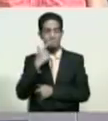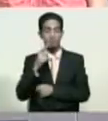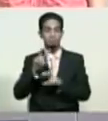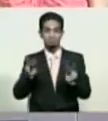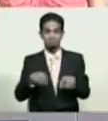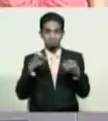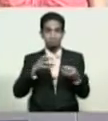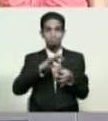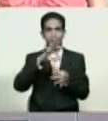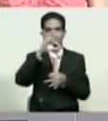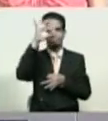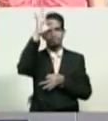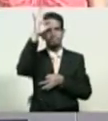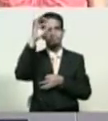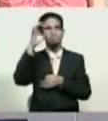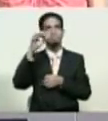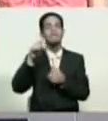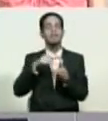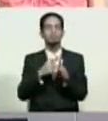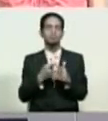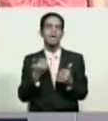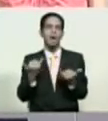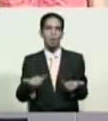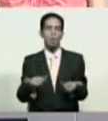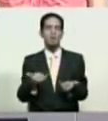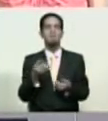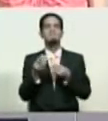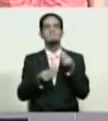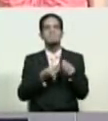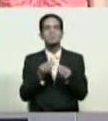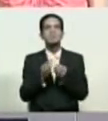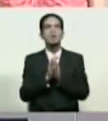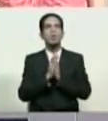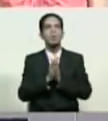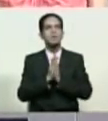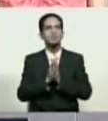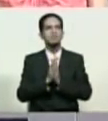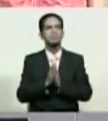Bueno, vamos a iniciar con una oración ecuménica.